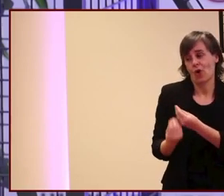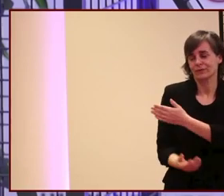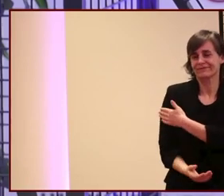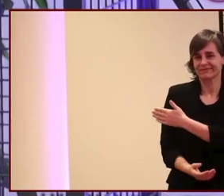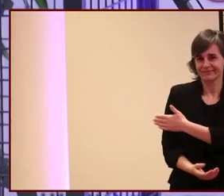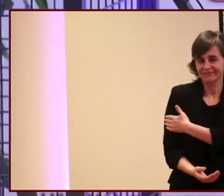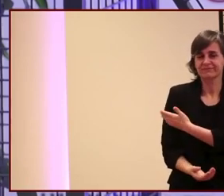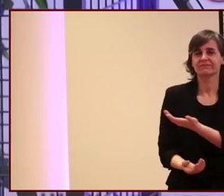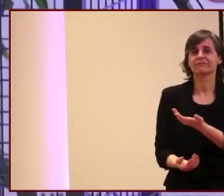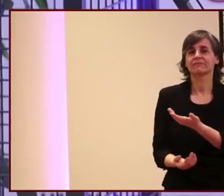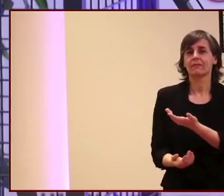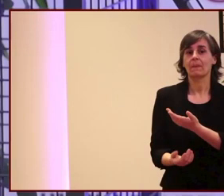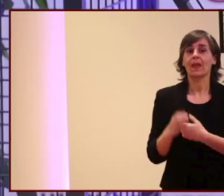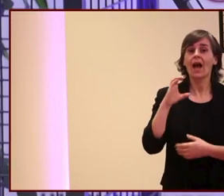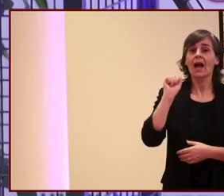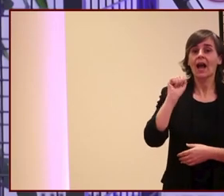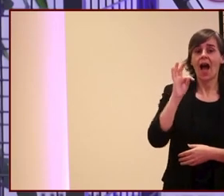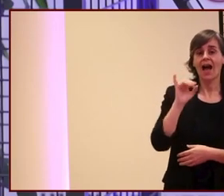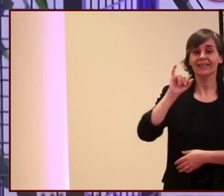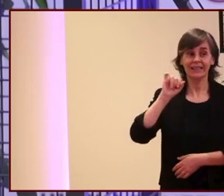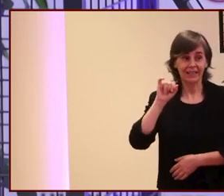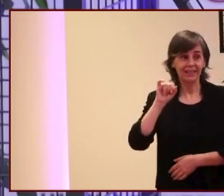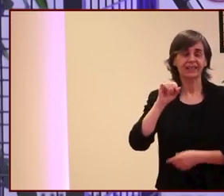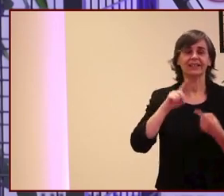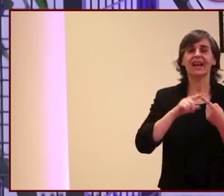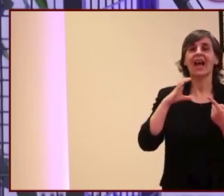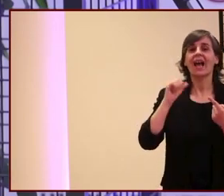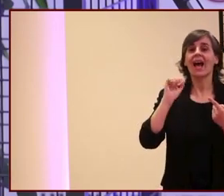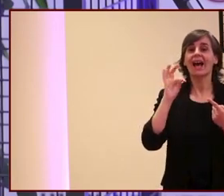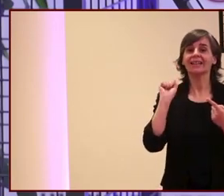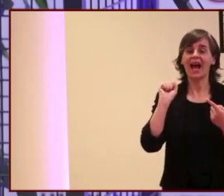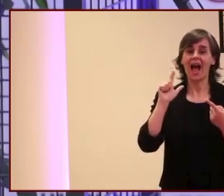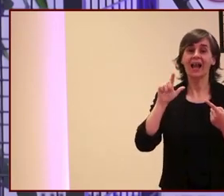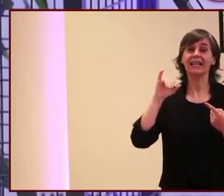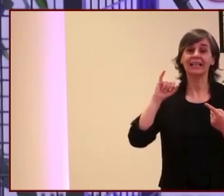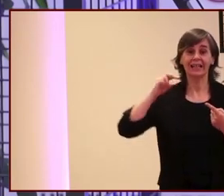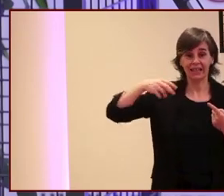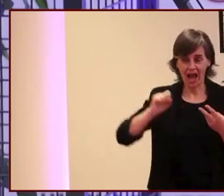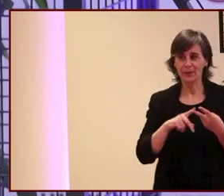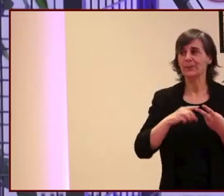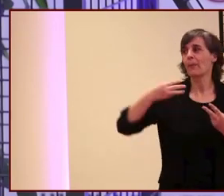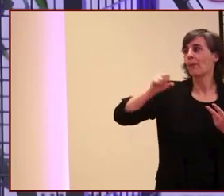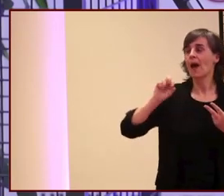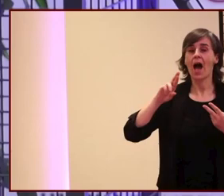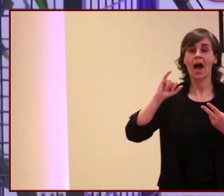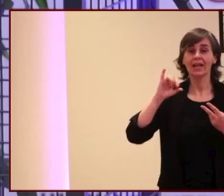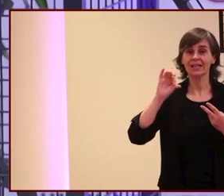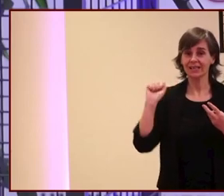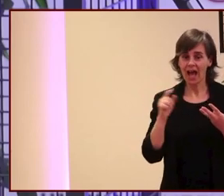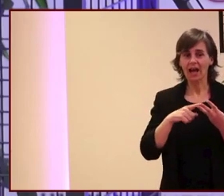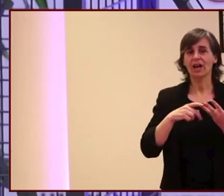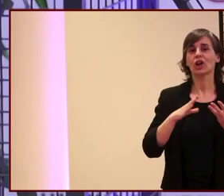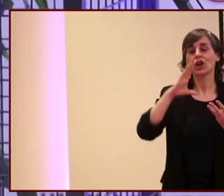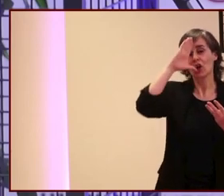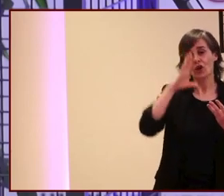que fueron cat y catálisis cat y catalina amarilla arroz a